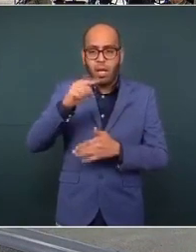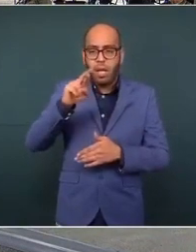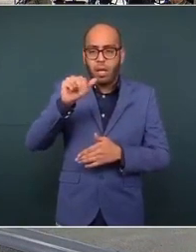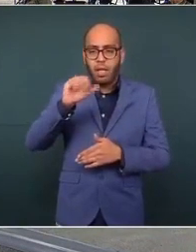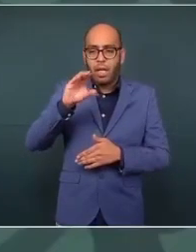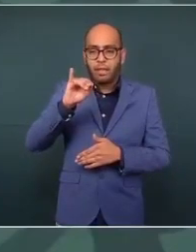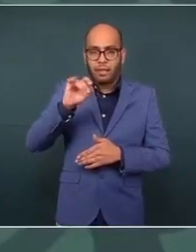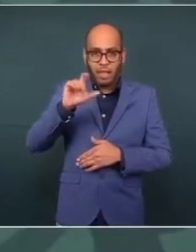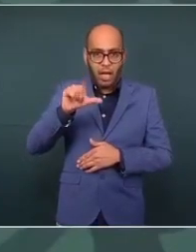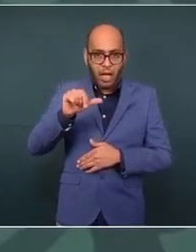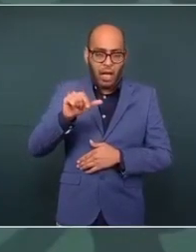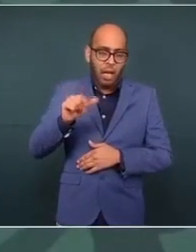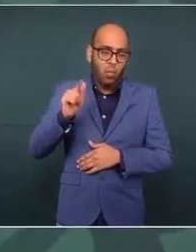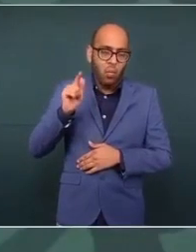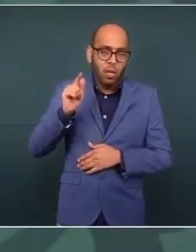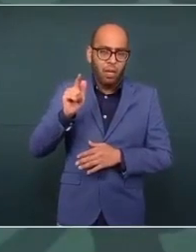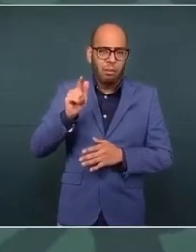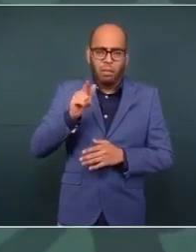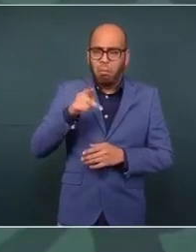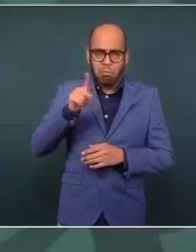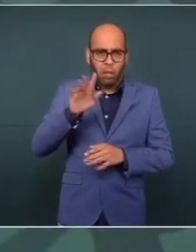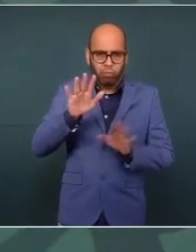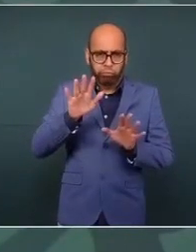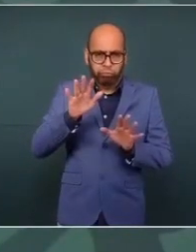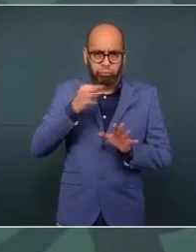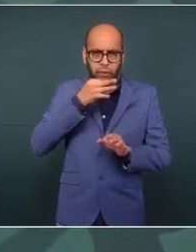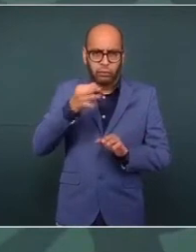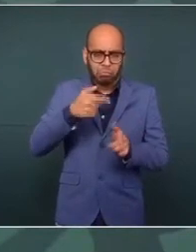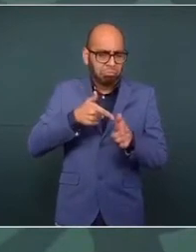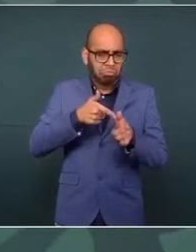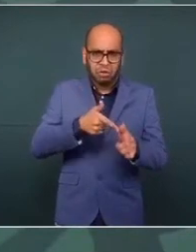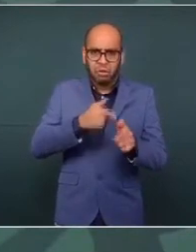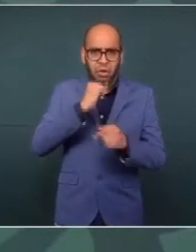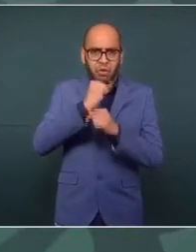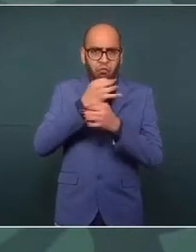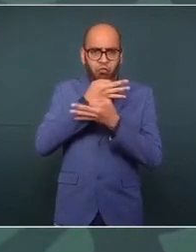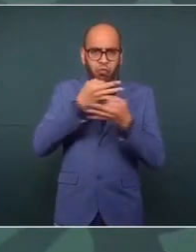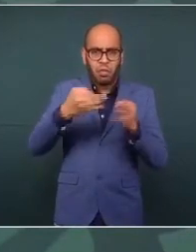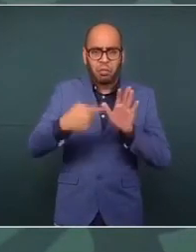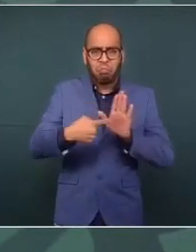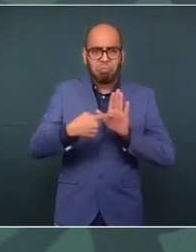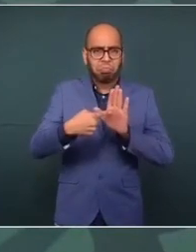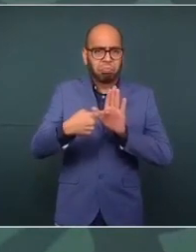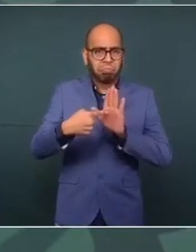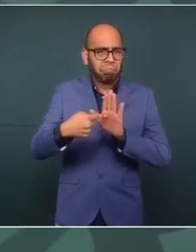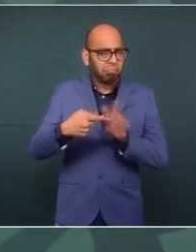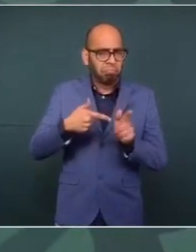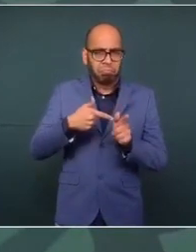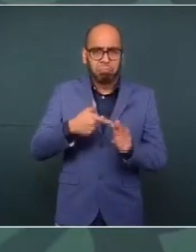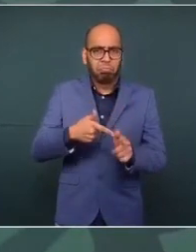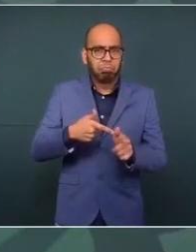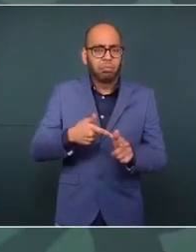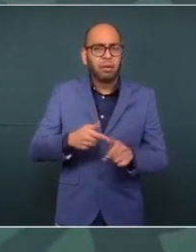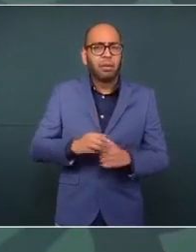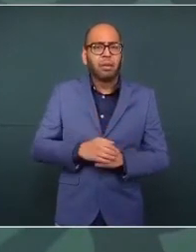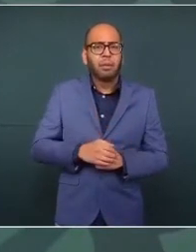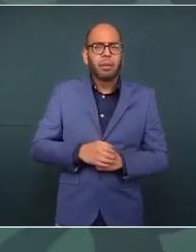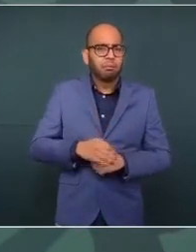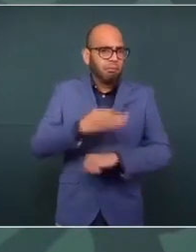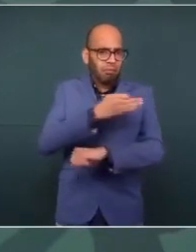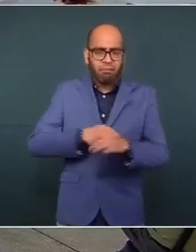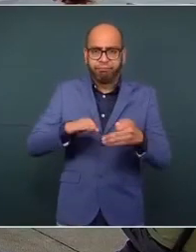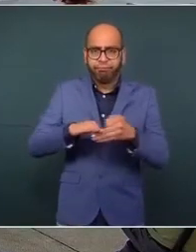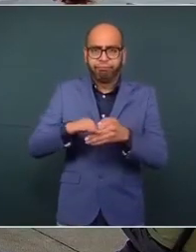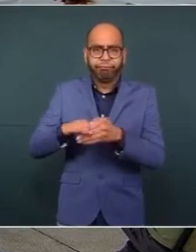va a seguir la información, va a continuar informándose todas las tardes, como se ha venido